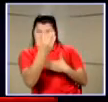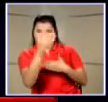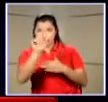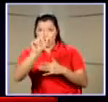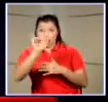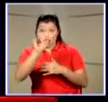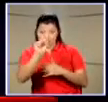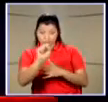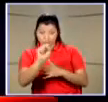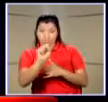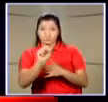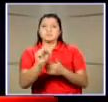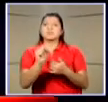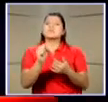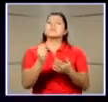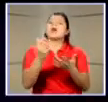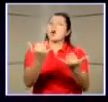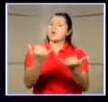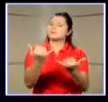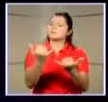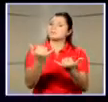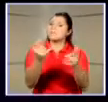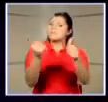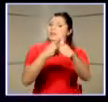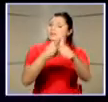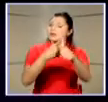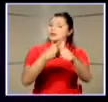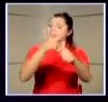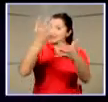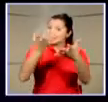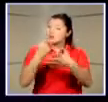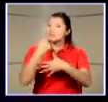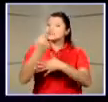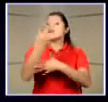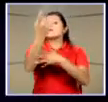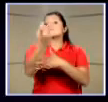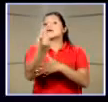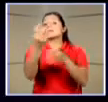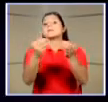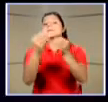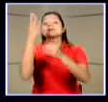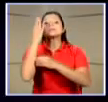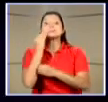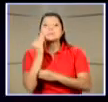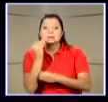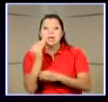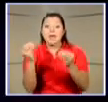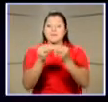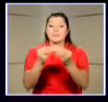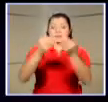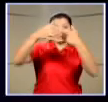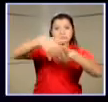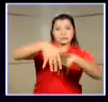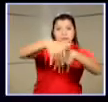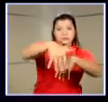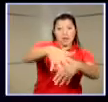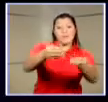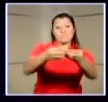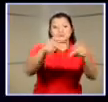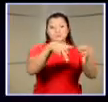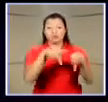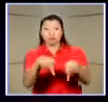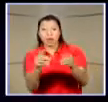debe quedar claro que falta más calle en esto. Nosotros vamos a seguir insistiendo en que más gente, más empleados públicos, más